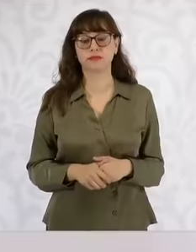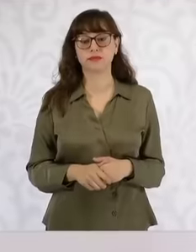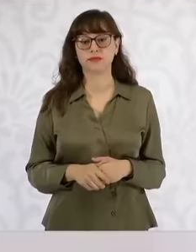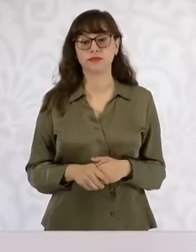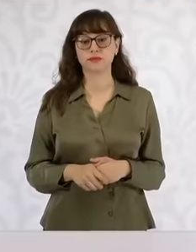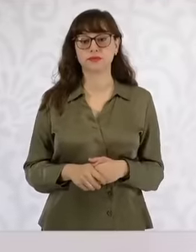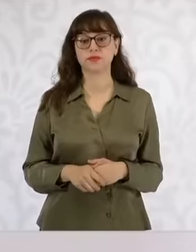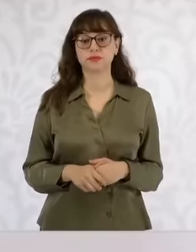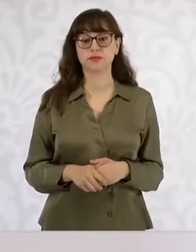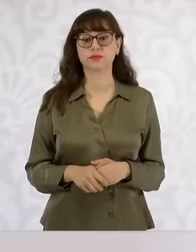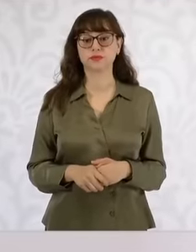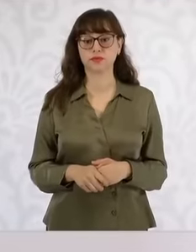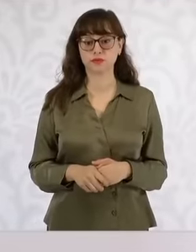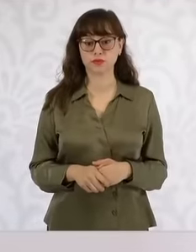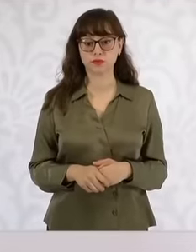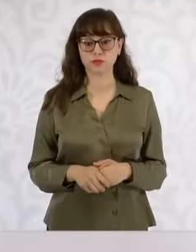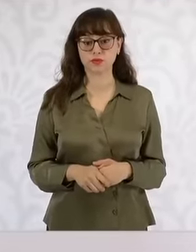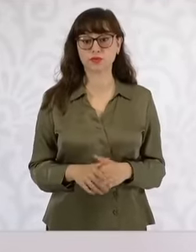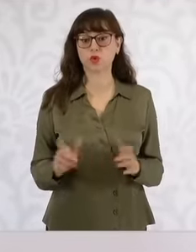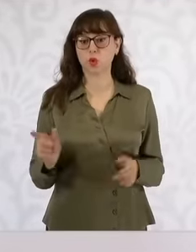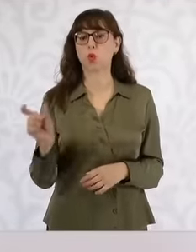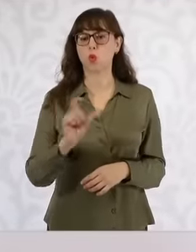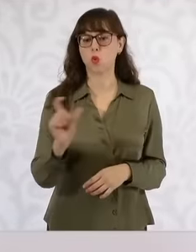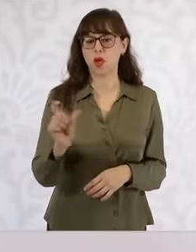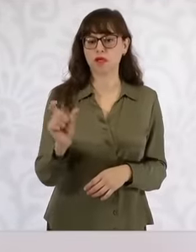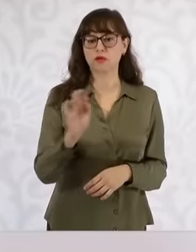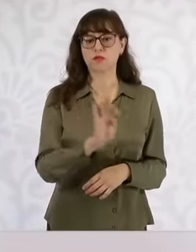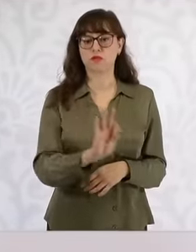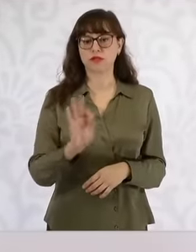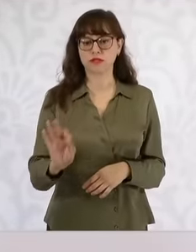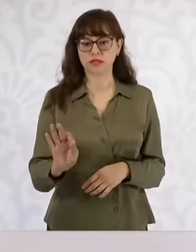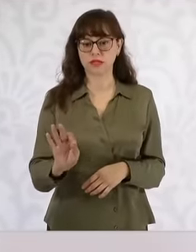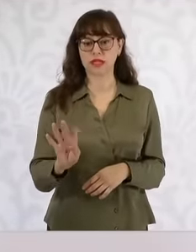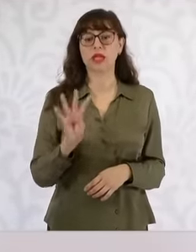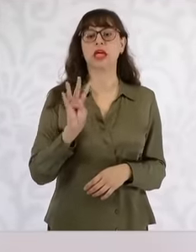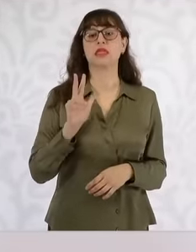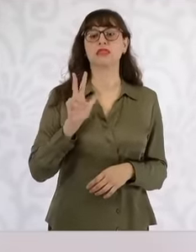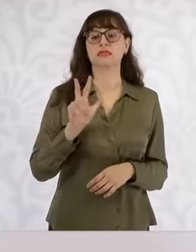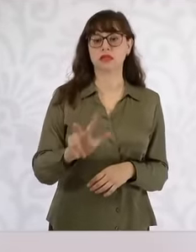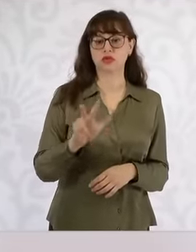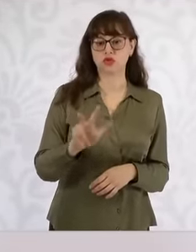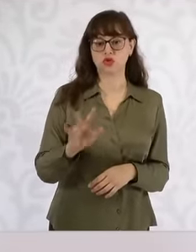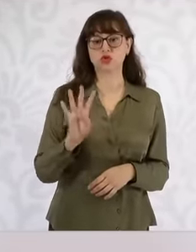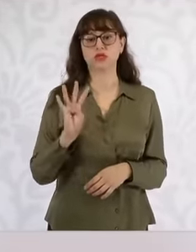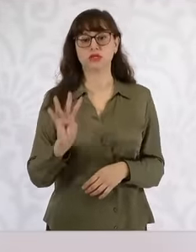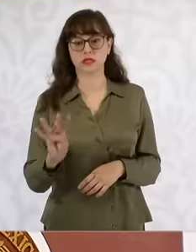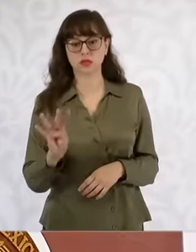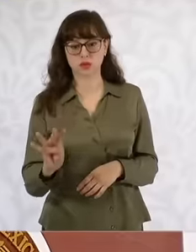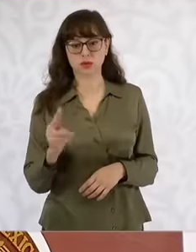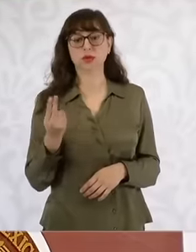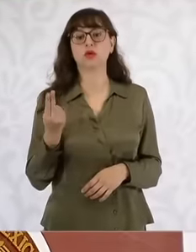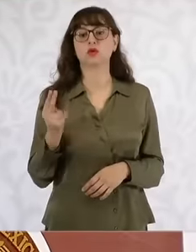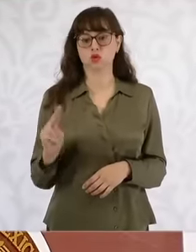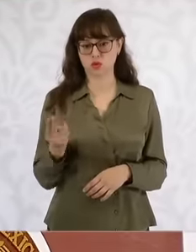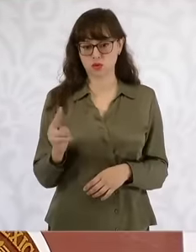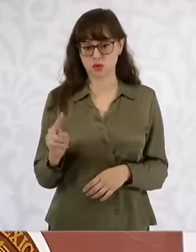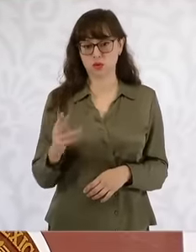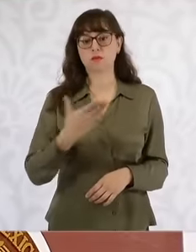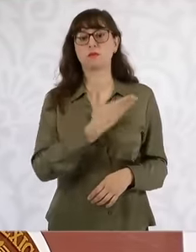La reunión se llevará a cabo el 18 y el 19 de noviembre. La